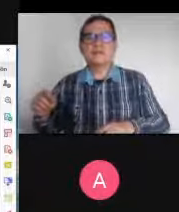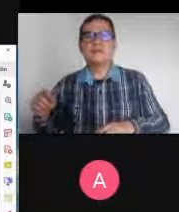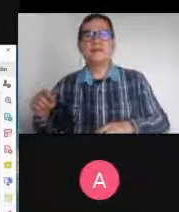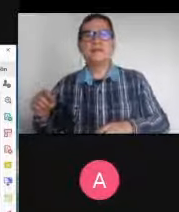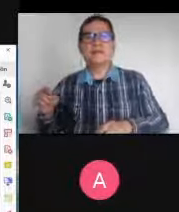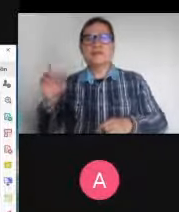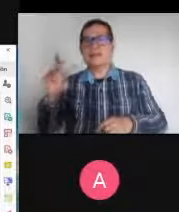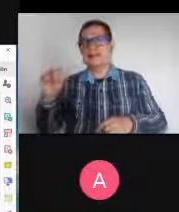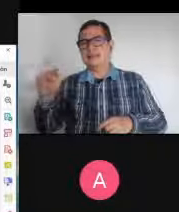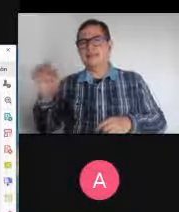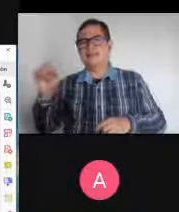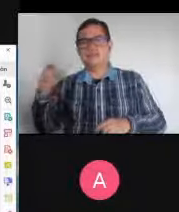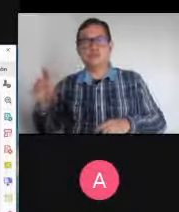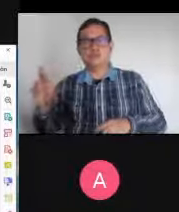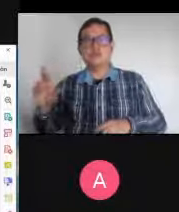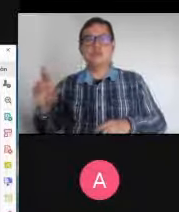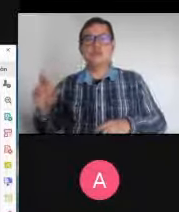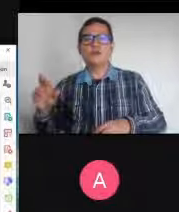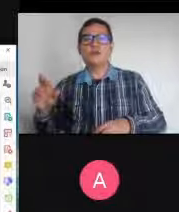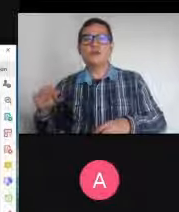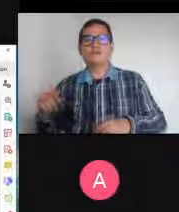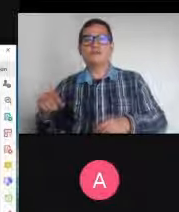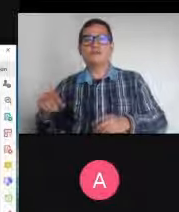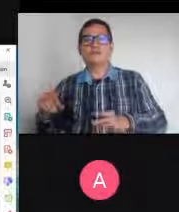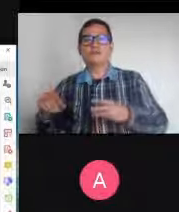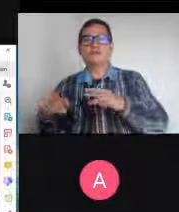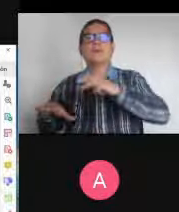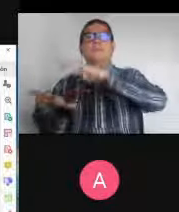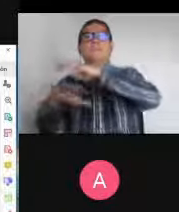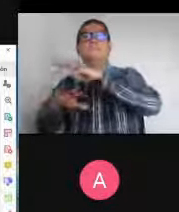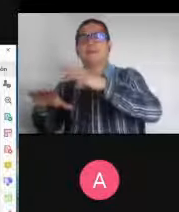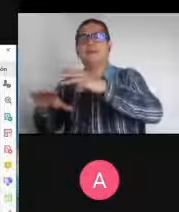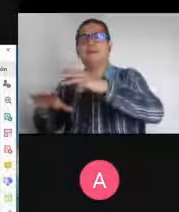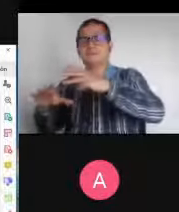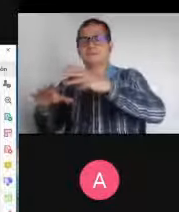pines, base, colector y emisor.